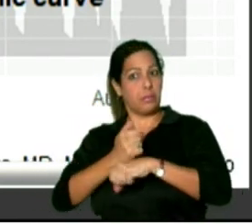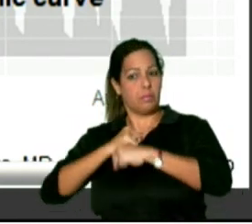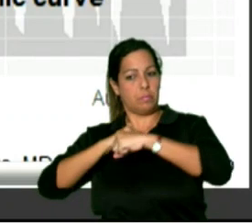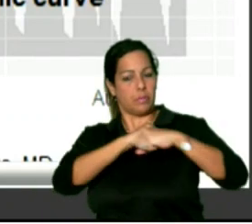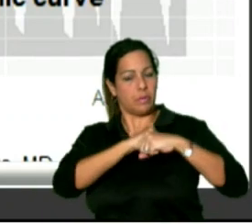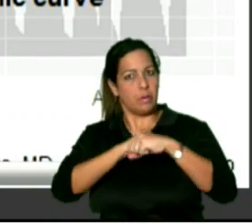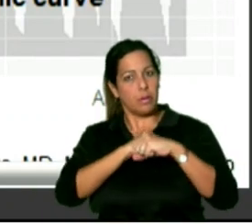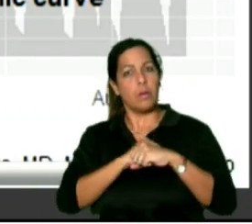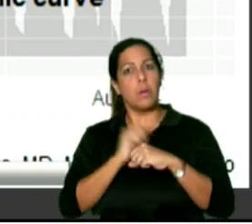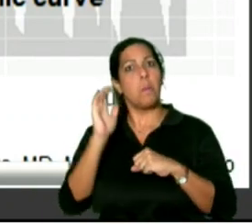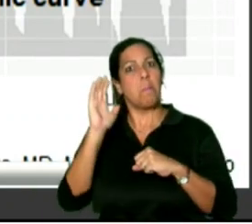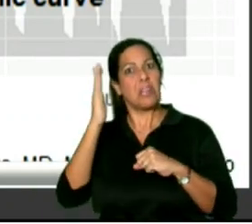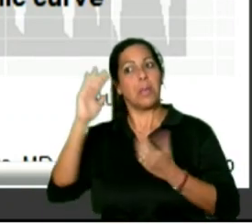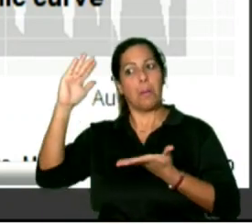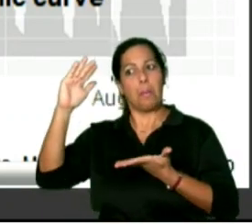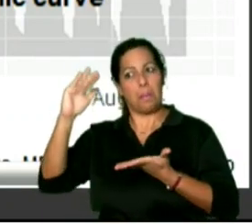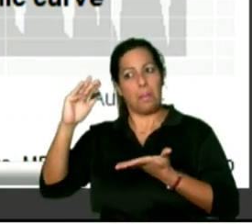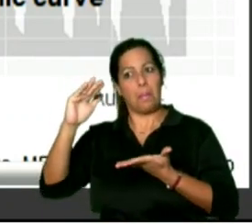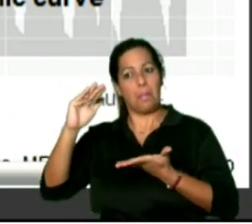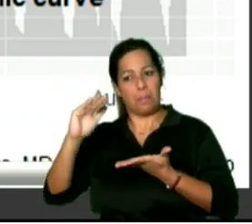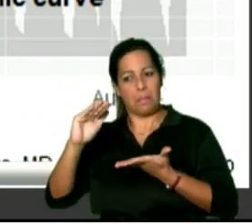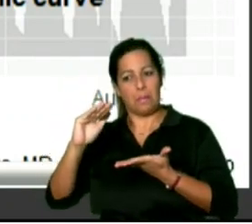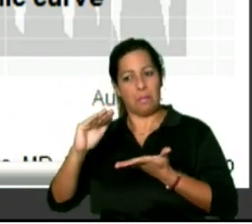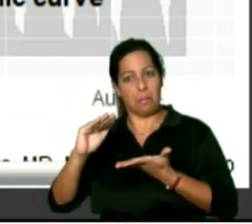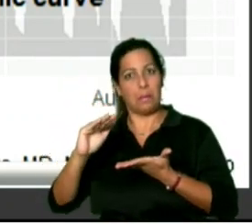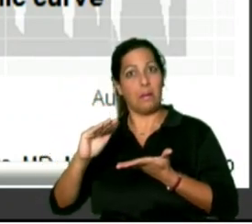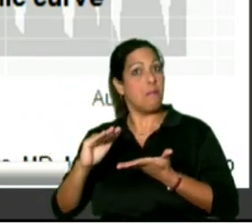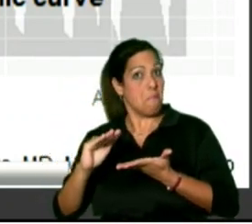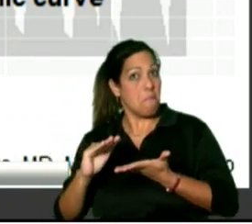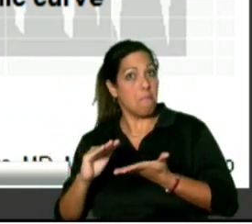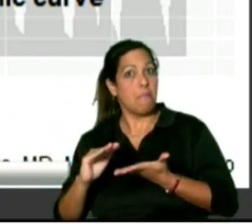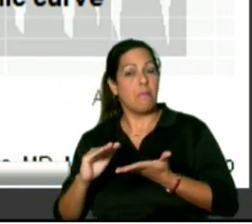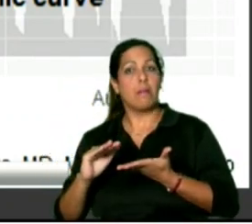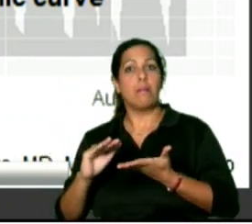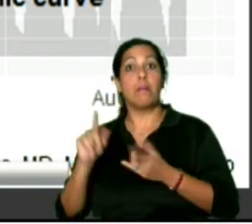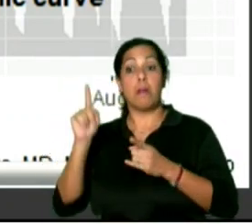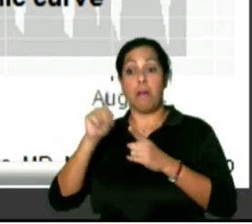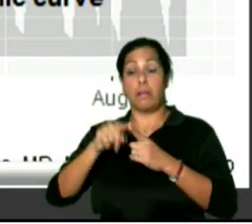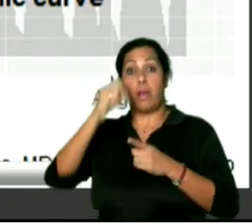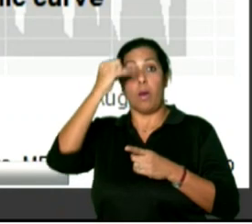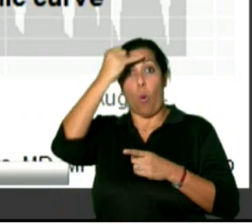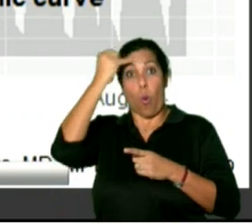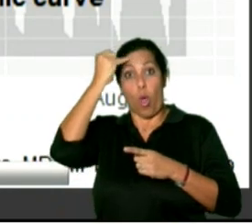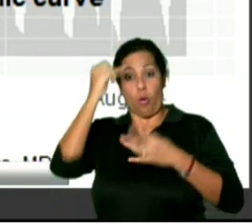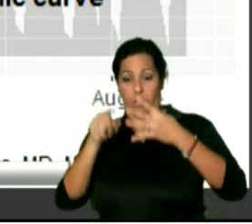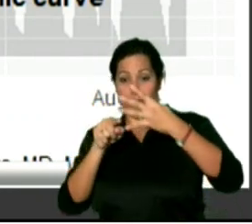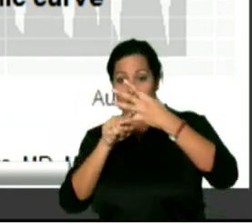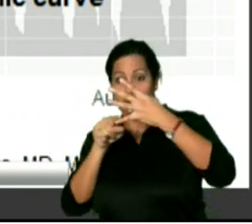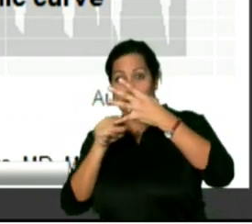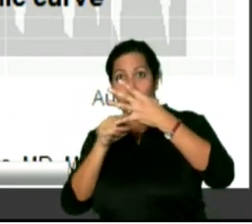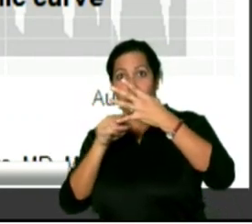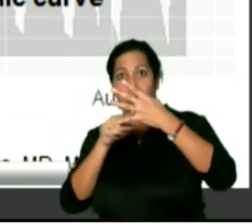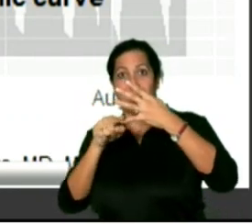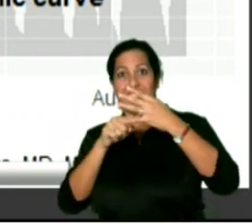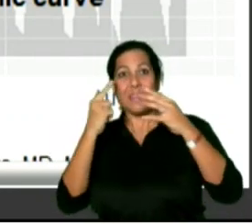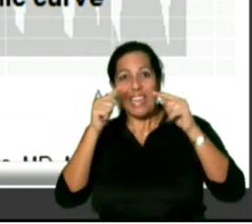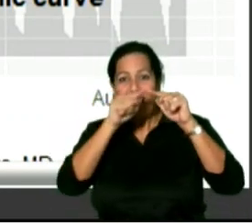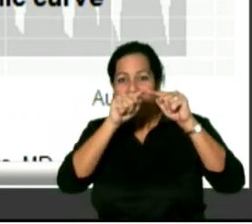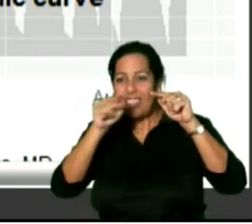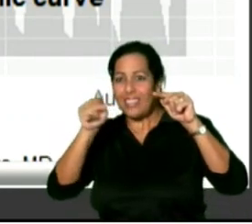transmisión comunitaria empezó a bajar y casi a final de julio tocamos ese 1. Eso